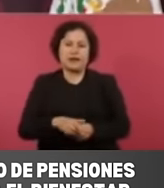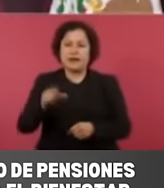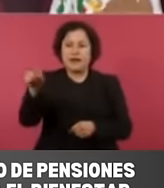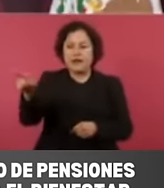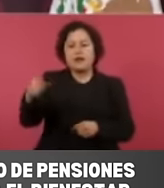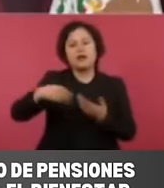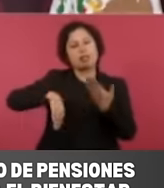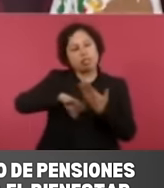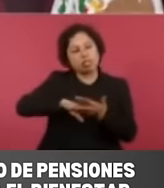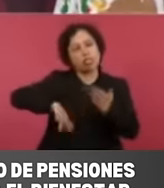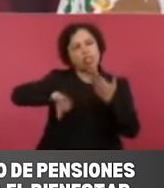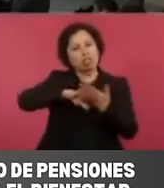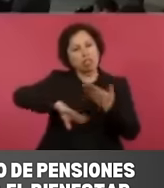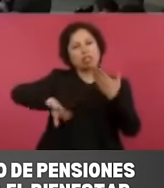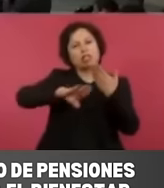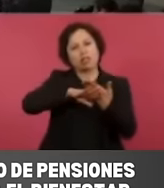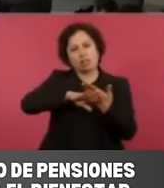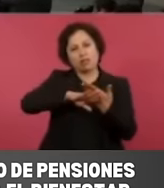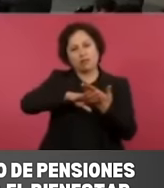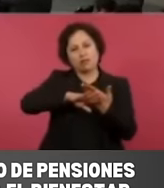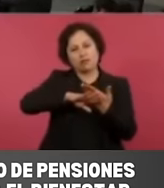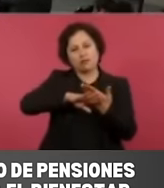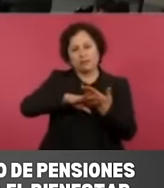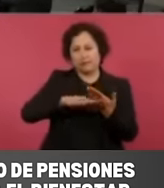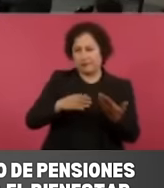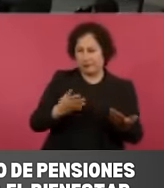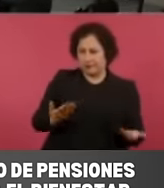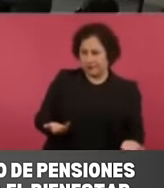cuando estaban cobrando